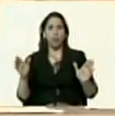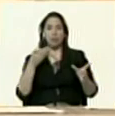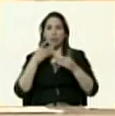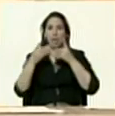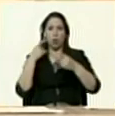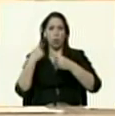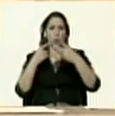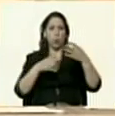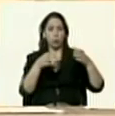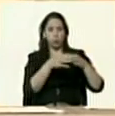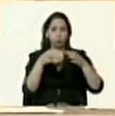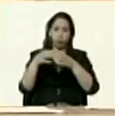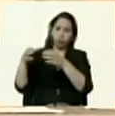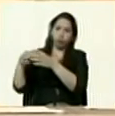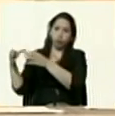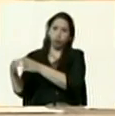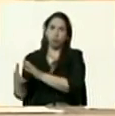sectores.